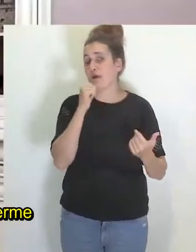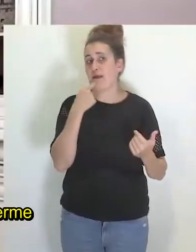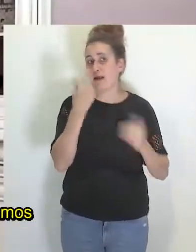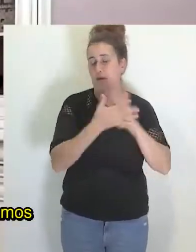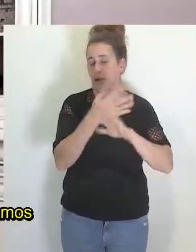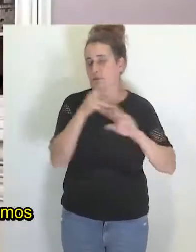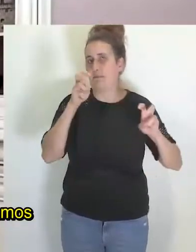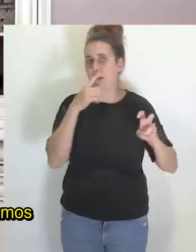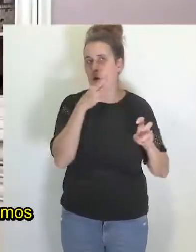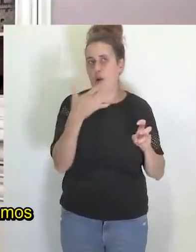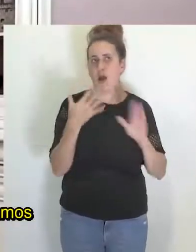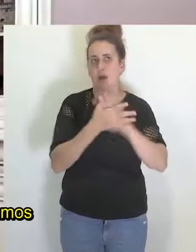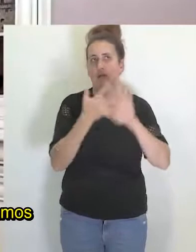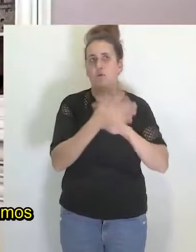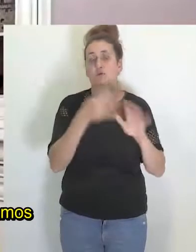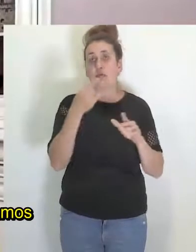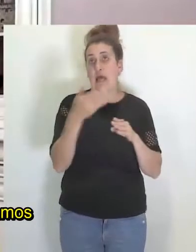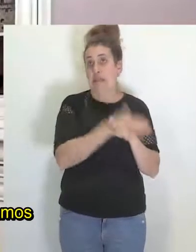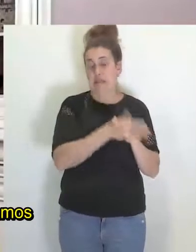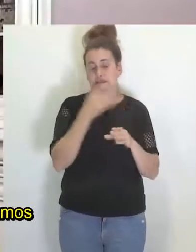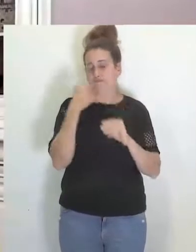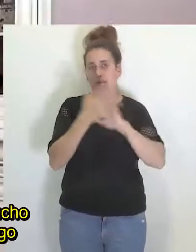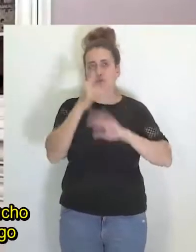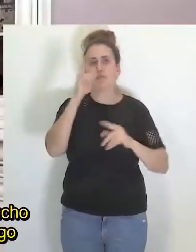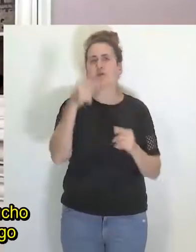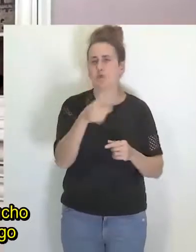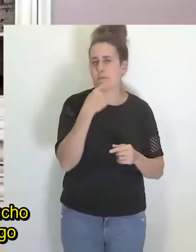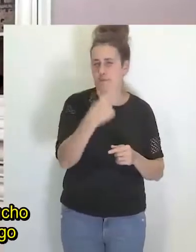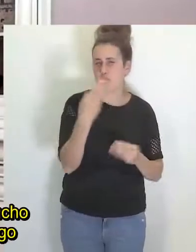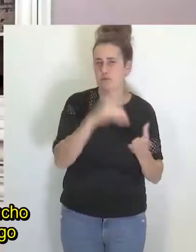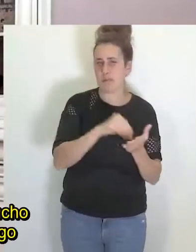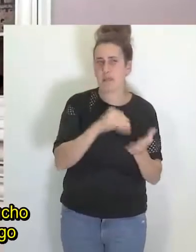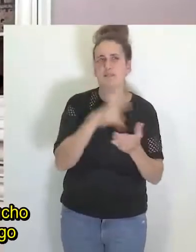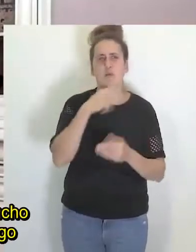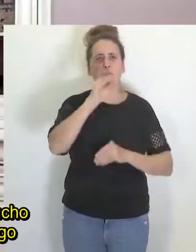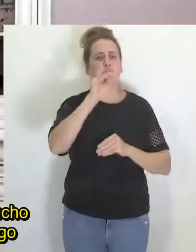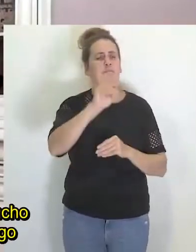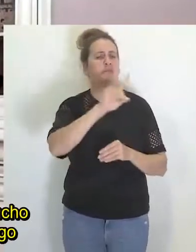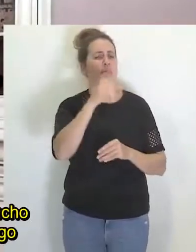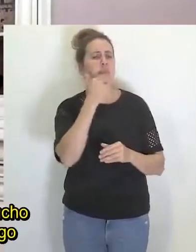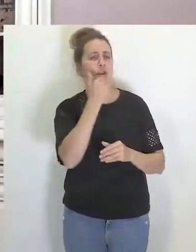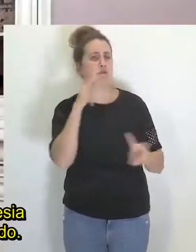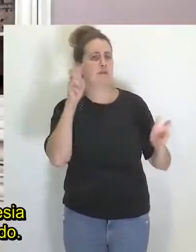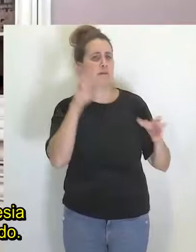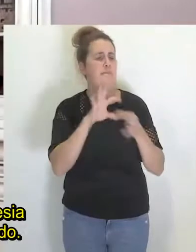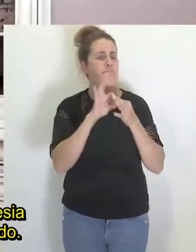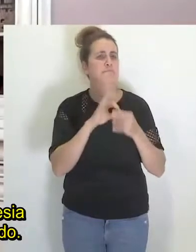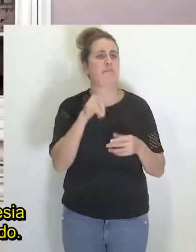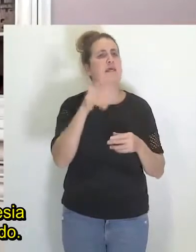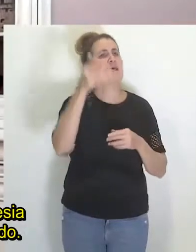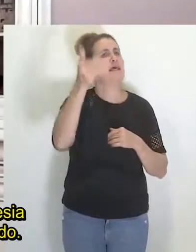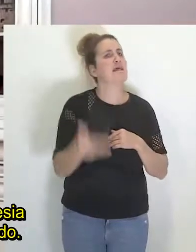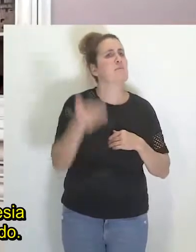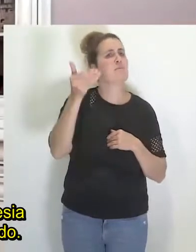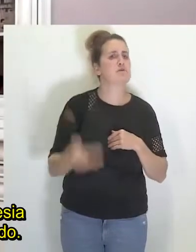lo comento y es una cuestión que no teníamos planteada en mencionar, pero tú la has mencionado mucho y me gustaría preguntarte algo sobre